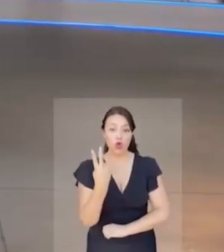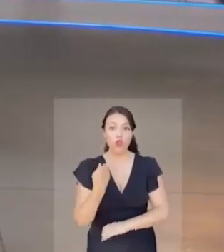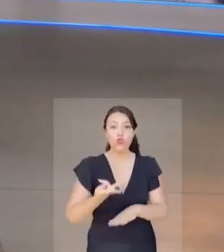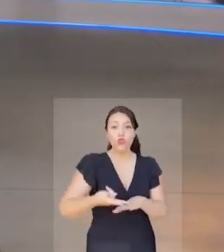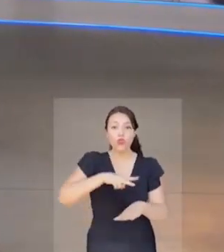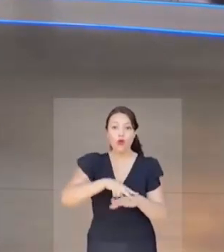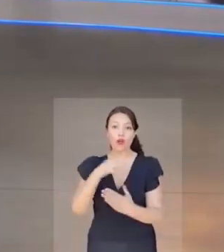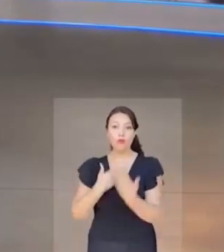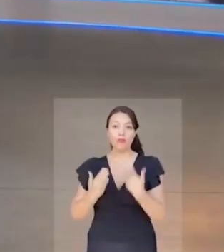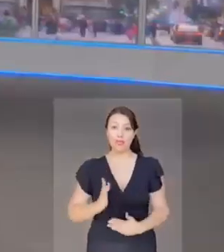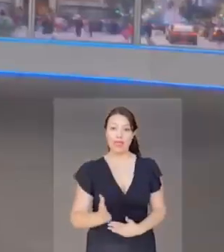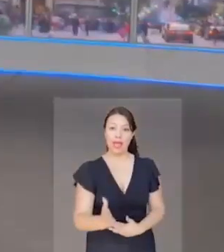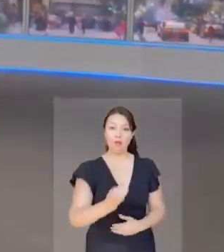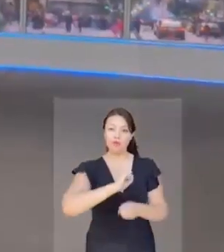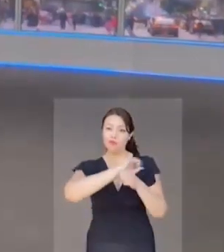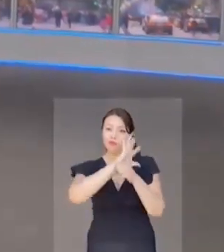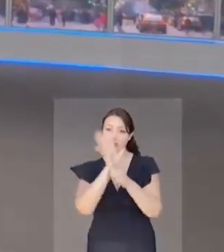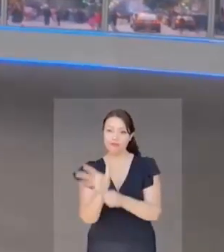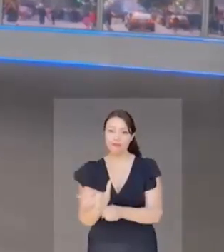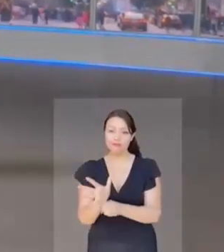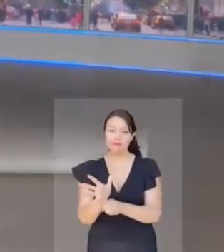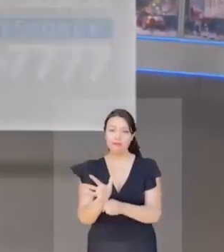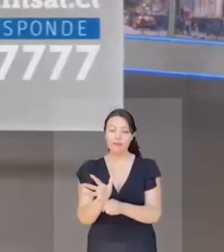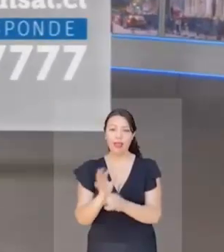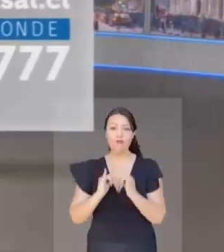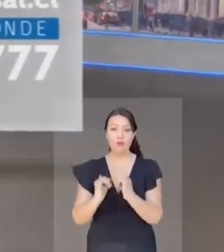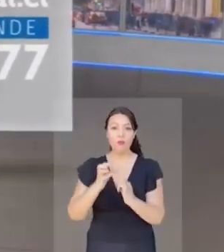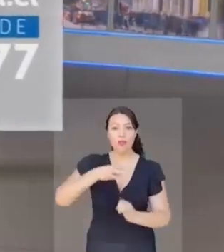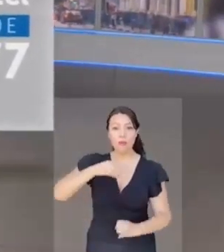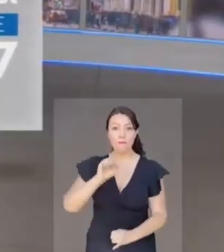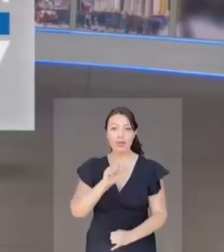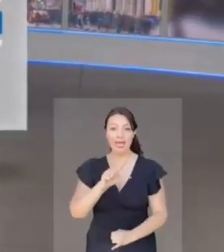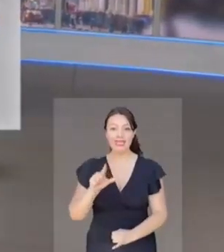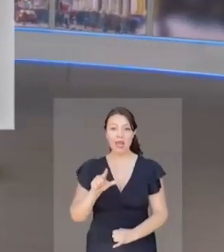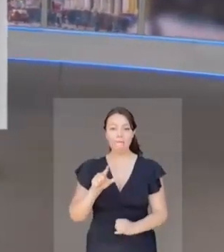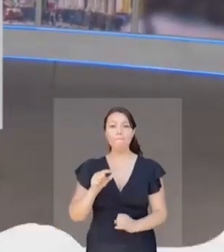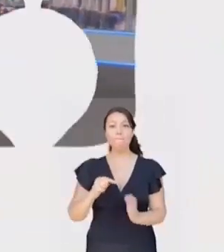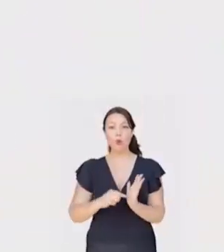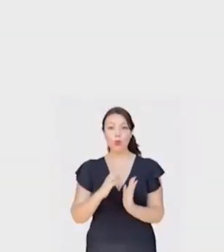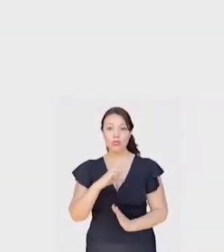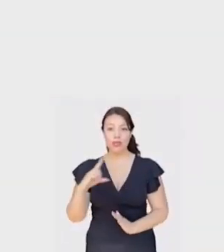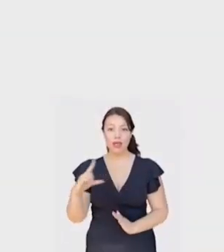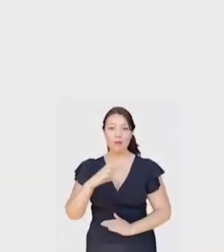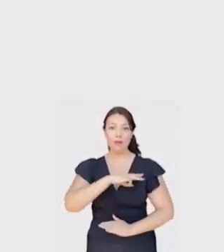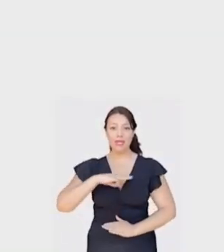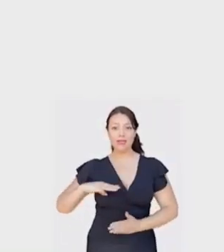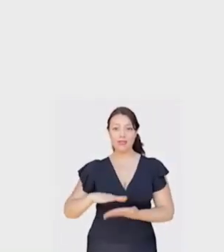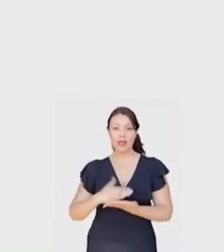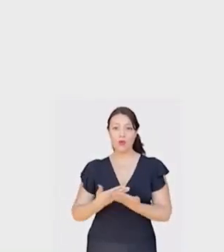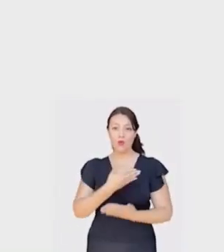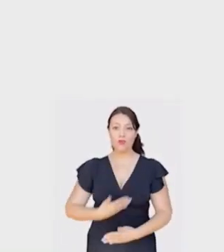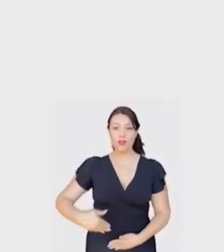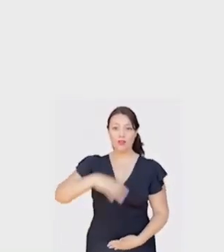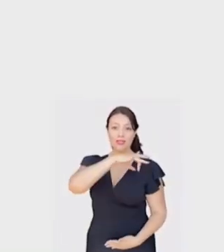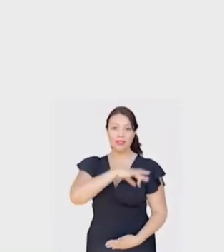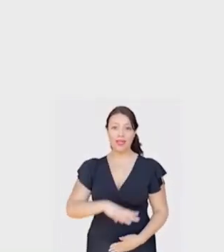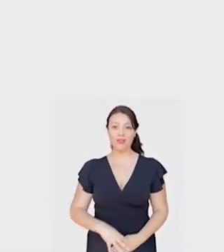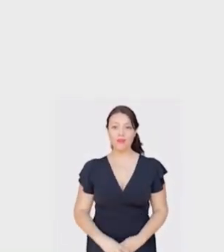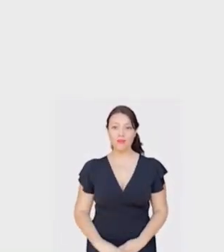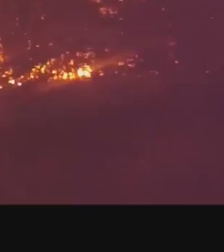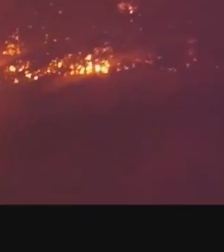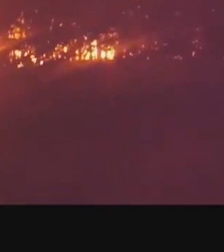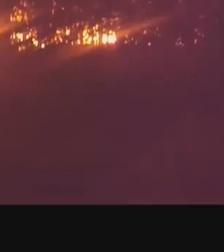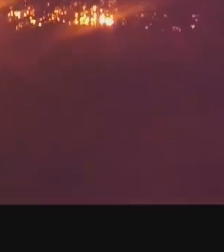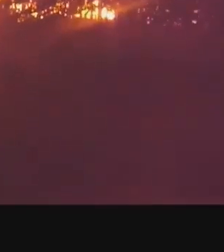Bivalente, que entrega doble protección. Sigamos cuidándonos del COVID-19. Infórmate en minsal.cl. Ministerio de Salud. Gobierno de